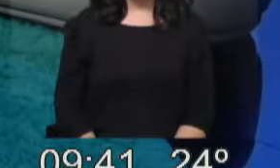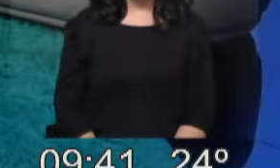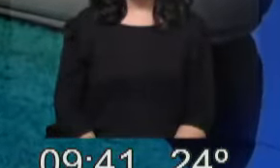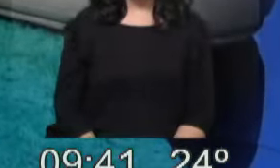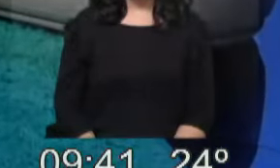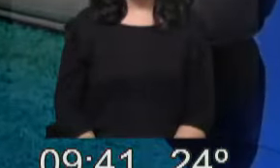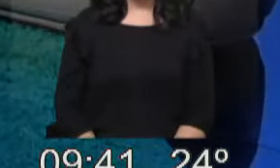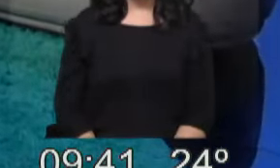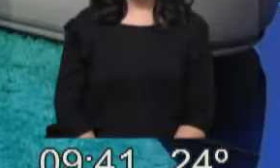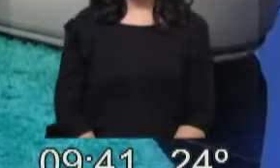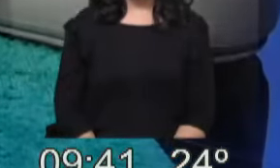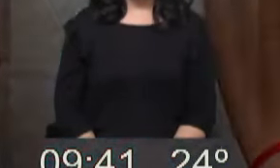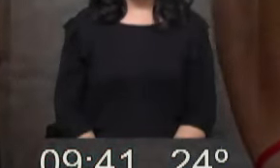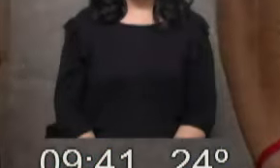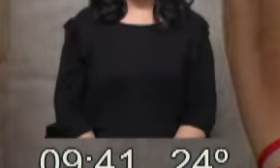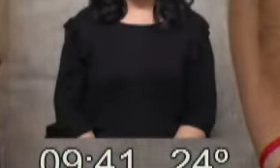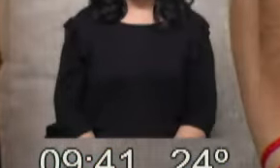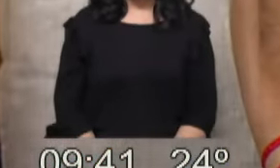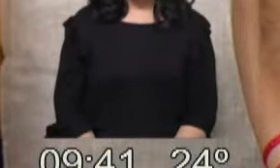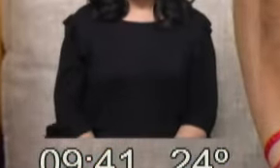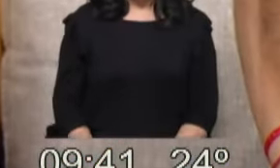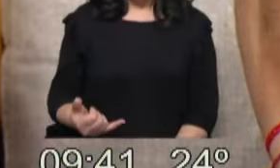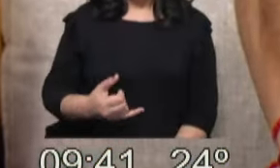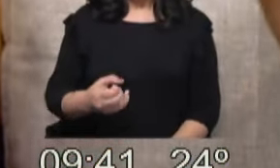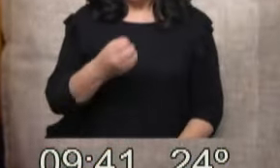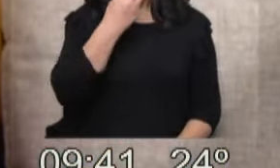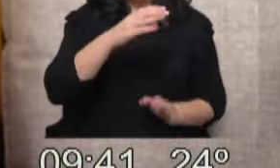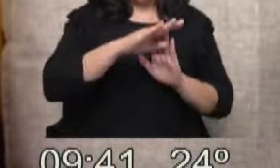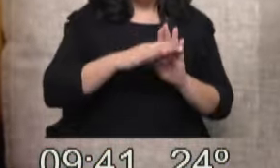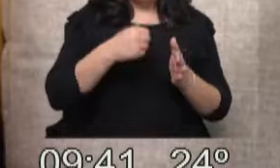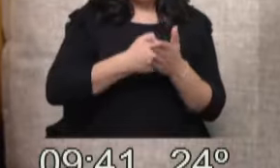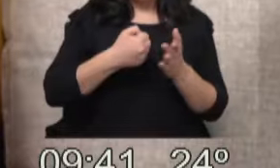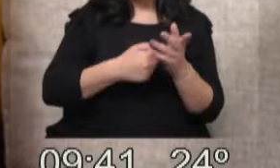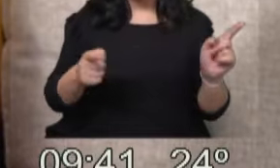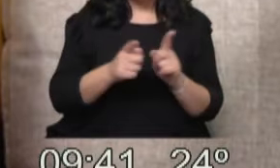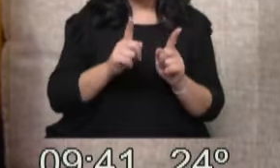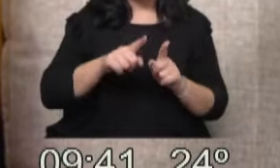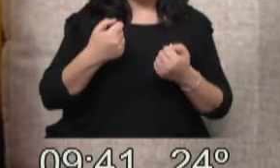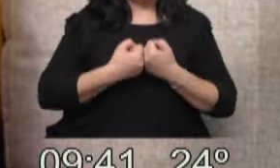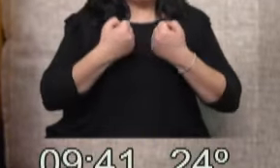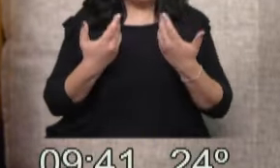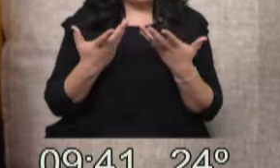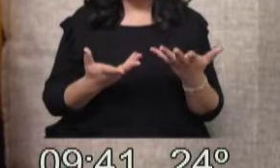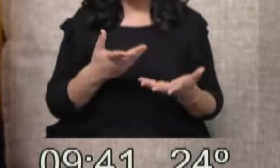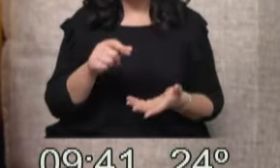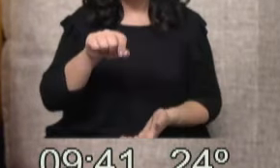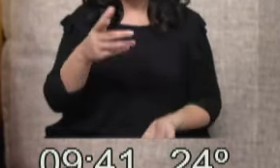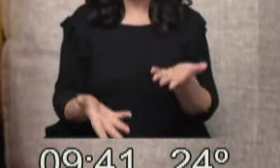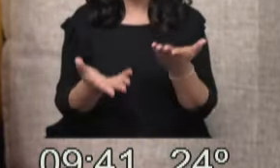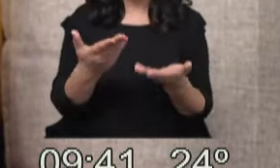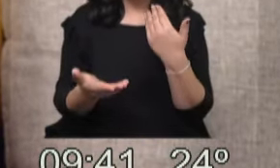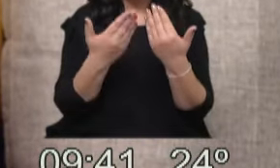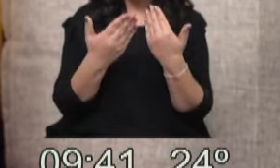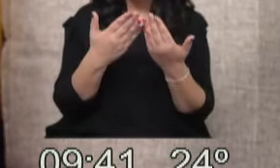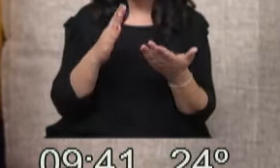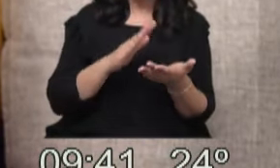viva no como tenemos un programón Este voy a tratar de ser corta siempre digo lo mismoo Pero bueno la justicia habló este en el